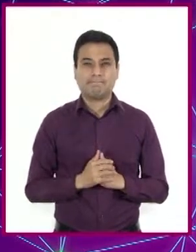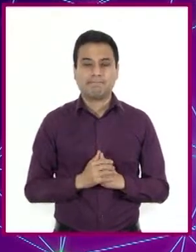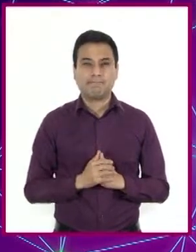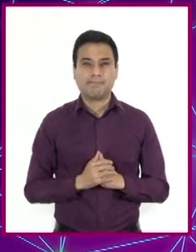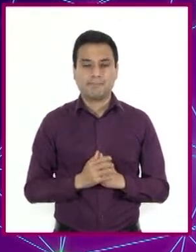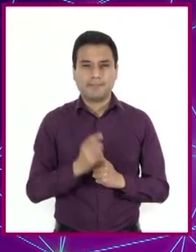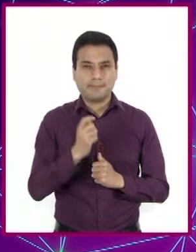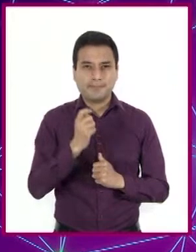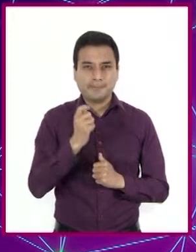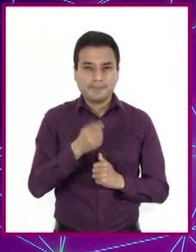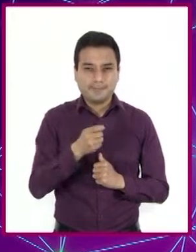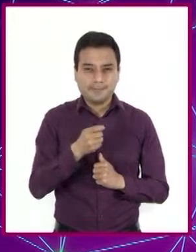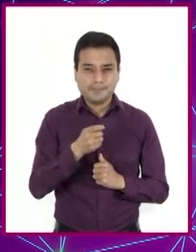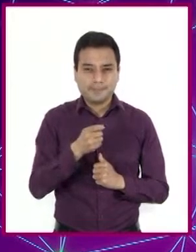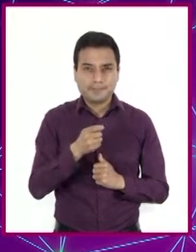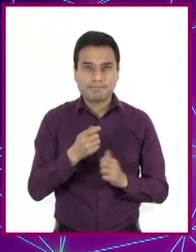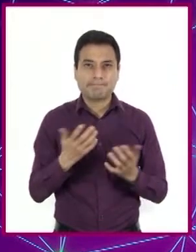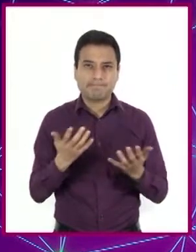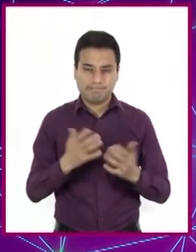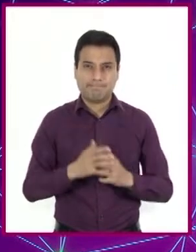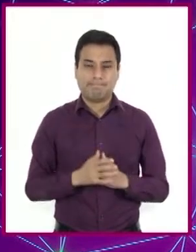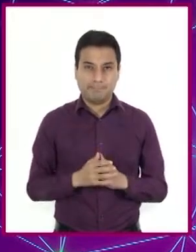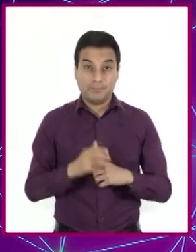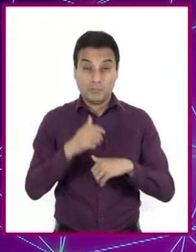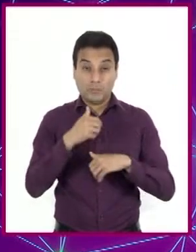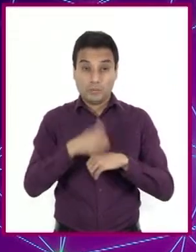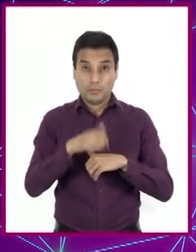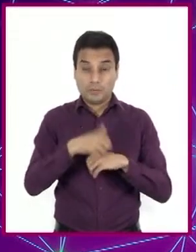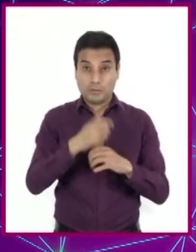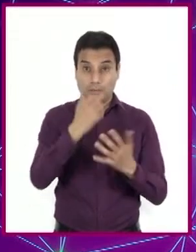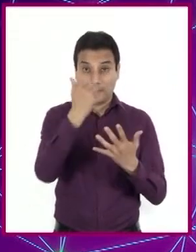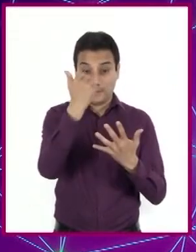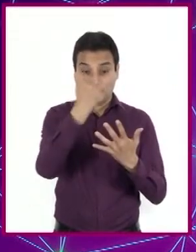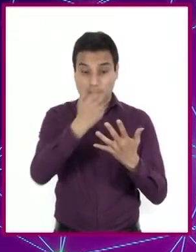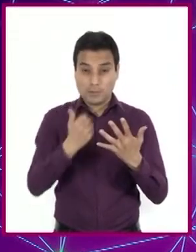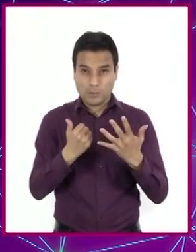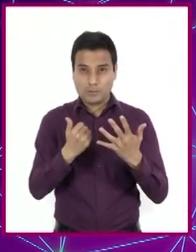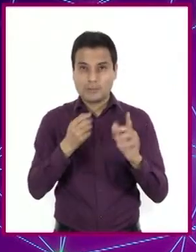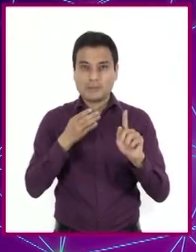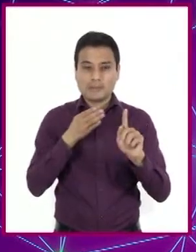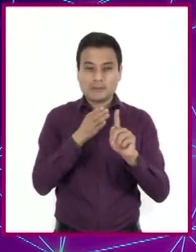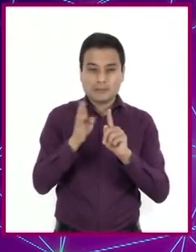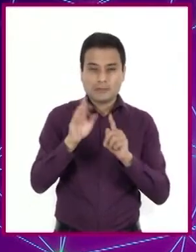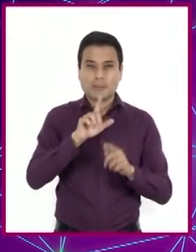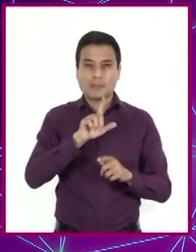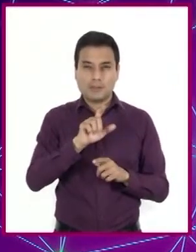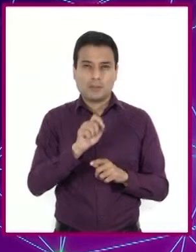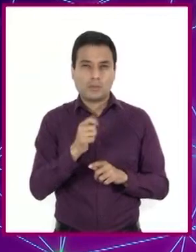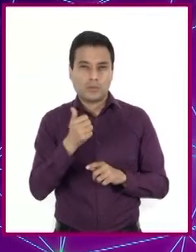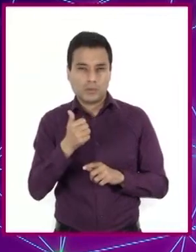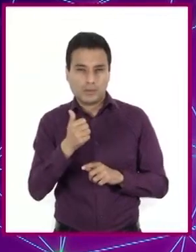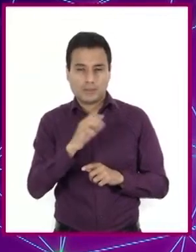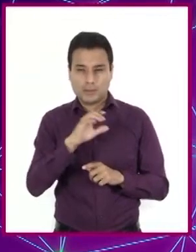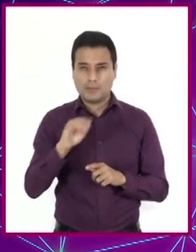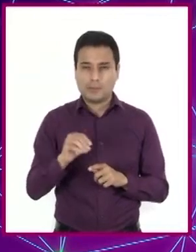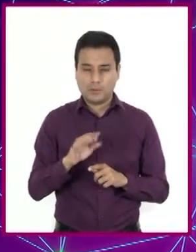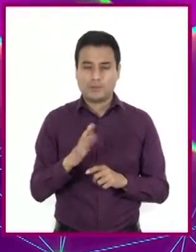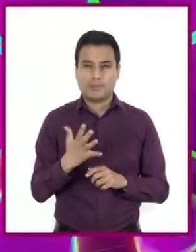lo cual indica que cada valor está alejado de la media un promedio de 17.6